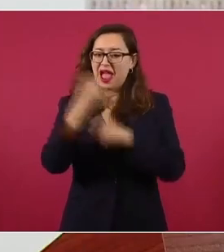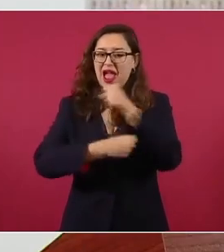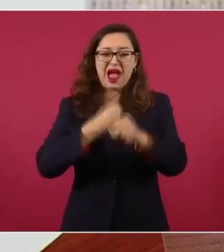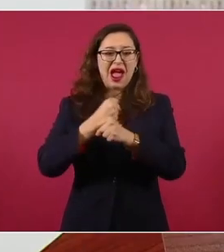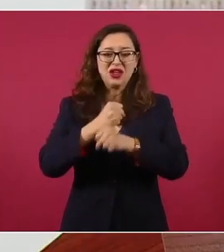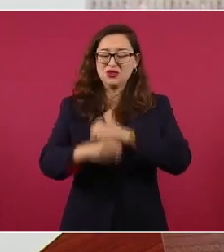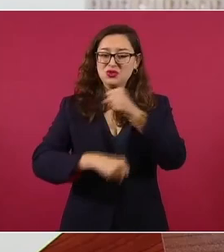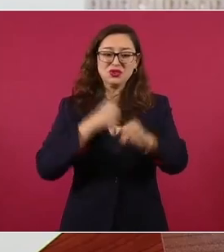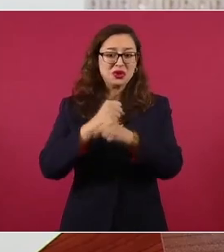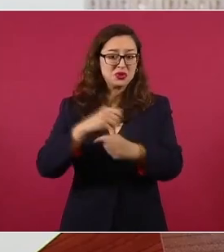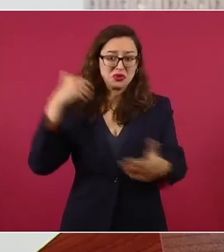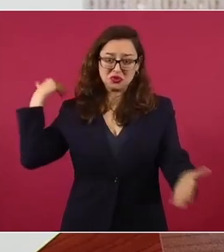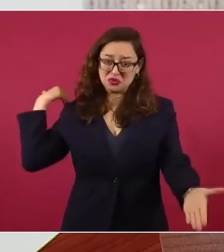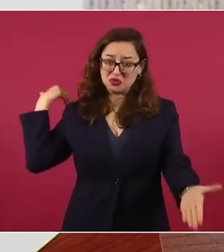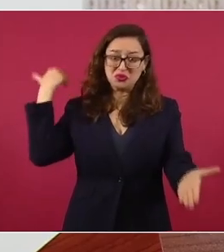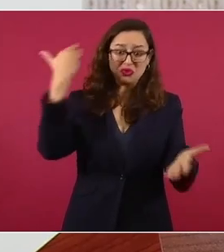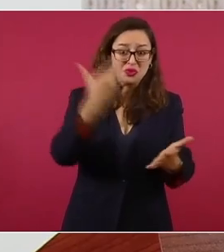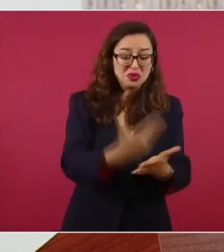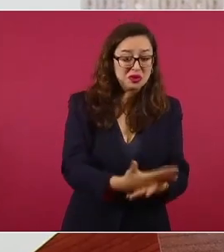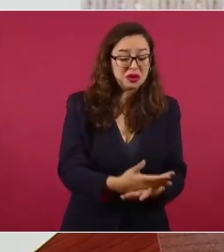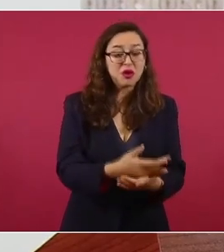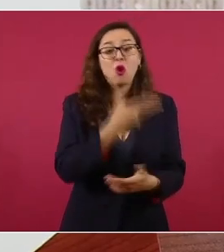al voto universal.